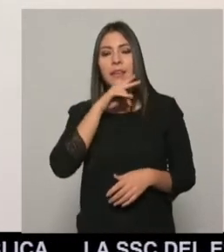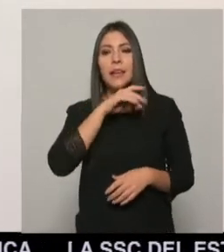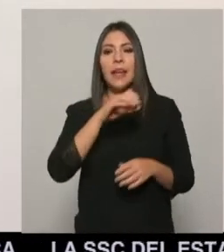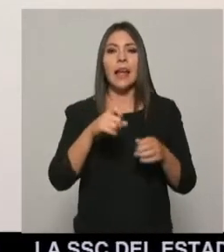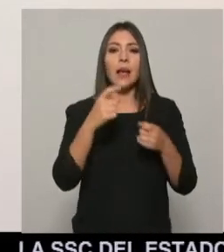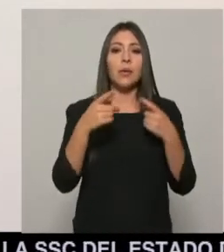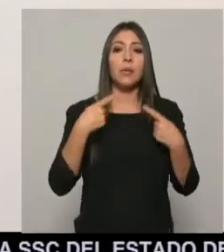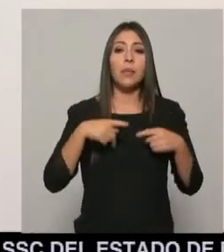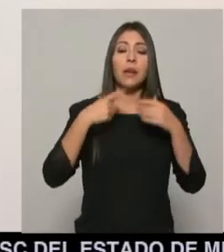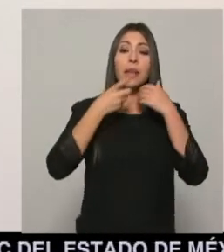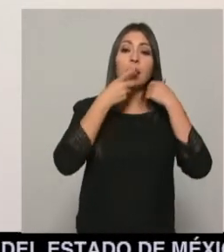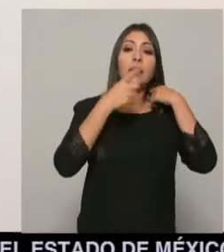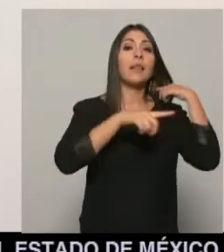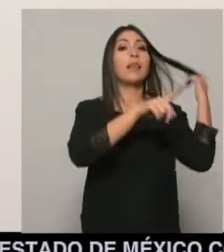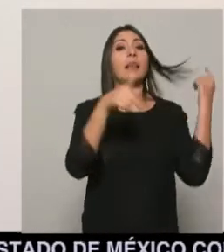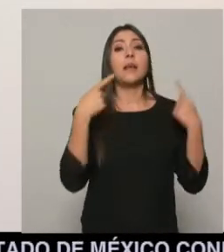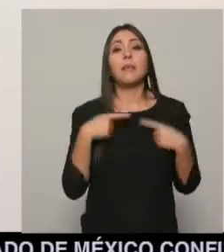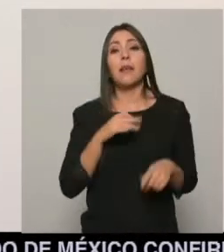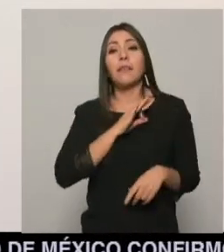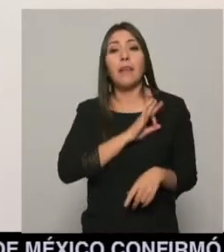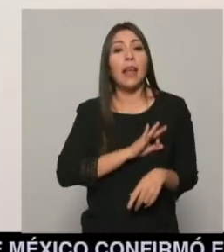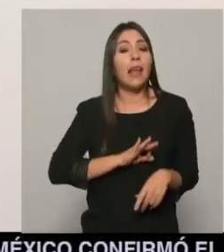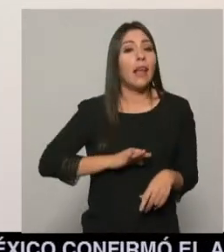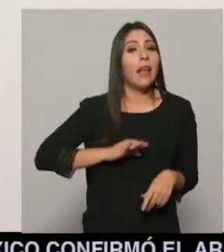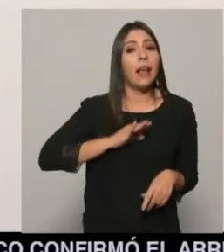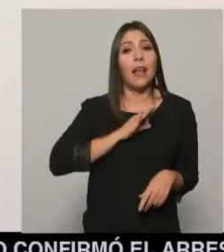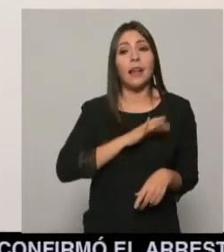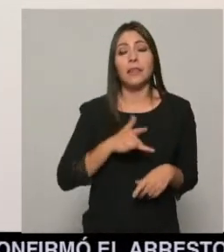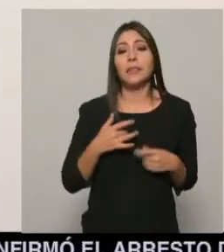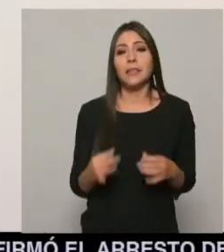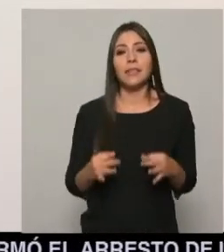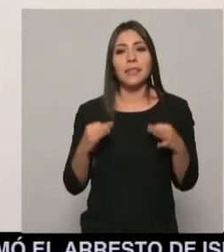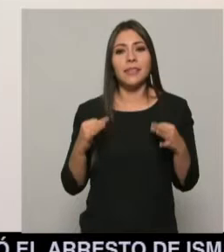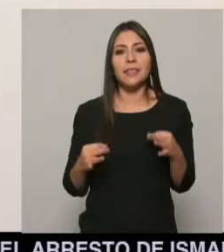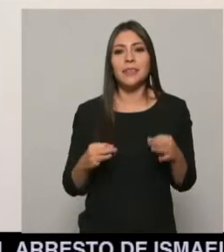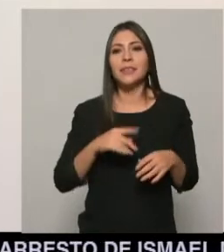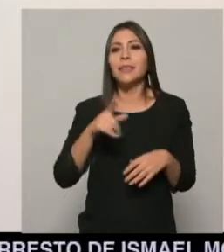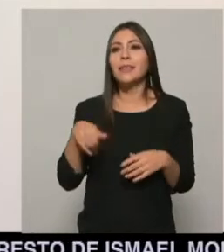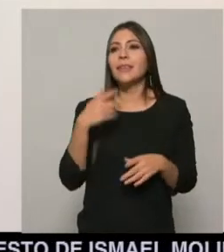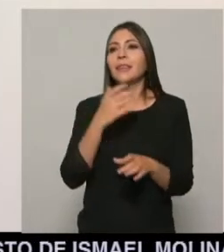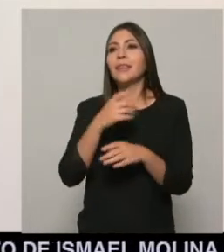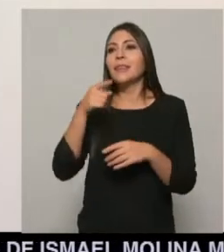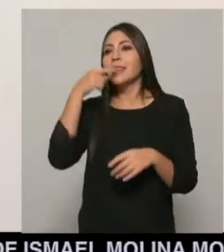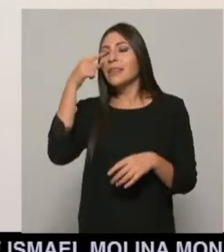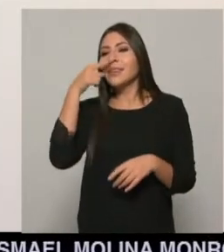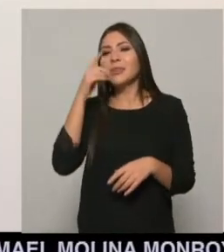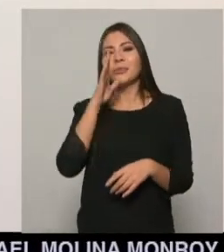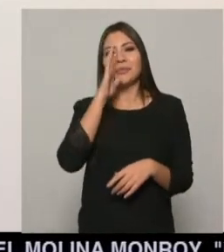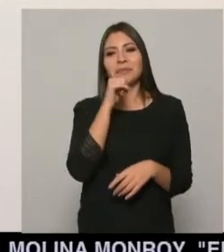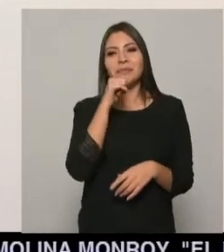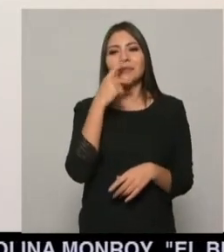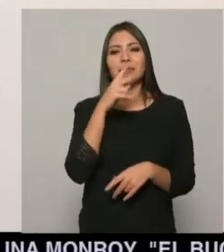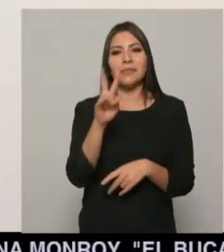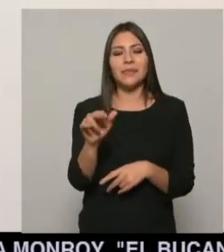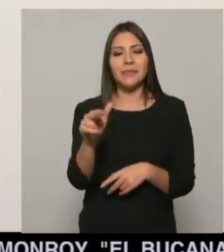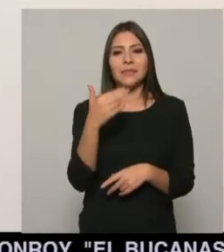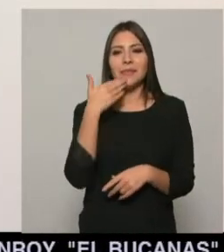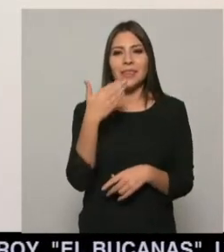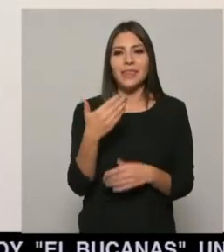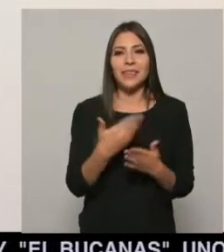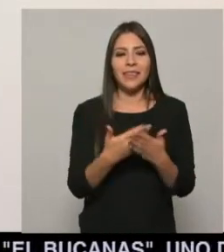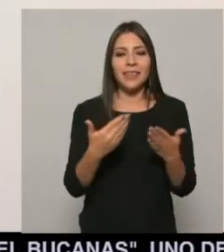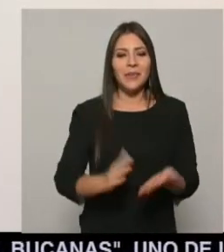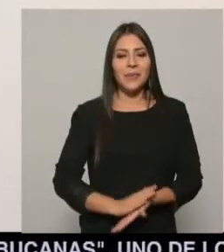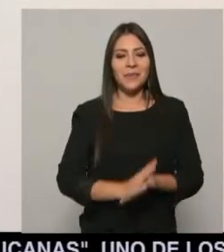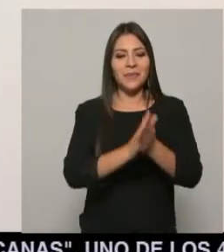está feliz y de que no es por presumir, pero que las cosas van muy bien. Yo creo que se está viendo una realidad distinta. Yo creo que tenemos que ser